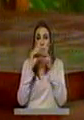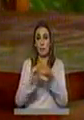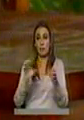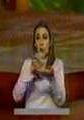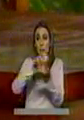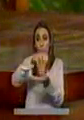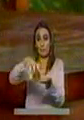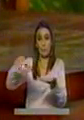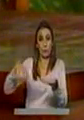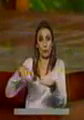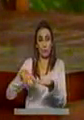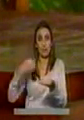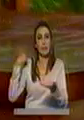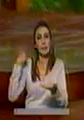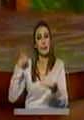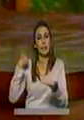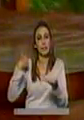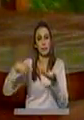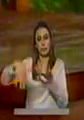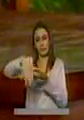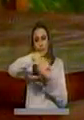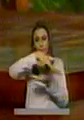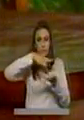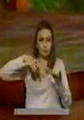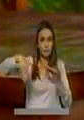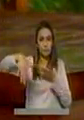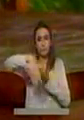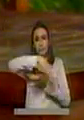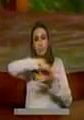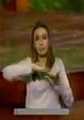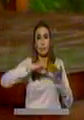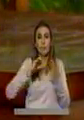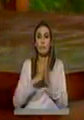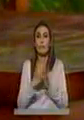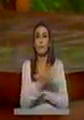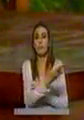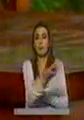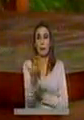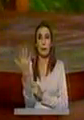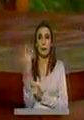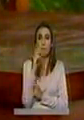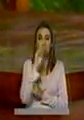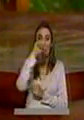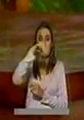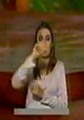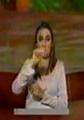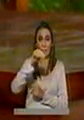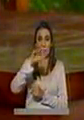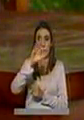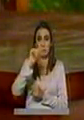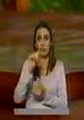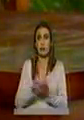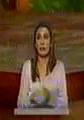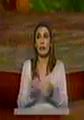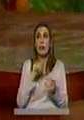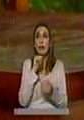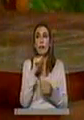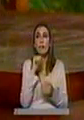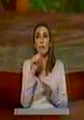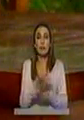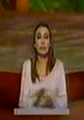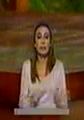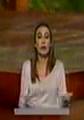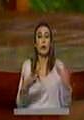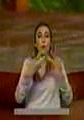donde tiene una planta turística emocionante y muy, muy, muy fortalecida, sobre todo Manta. Lo que sí nos falta, lo acaba de decir Carlos,